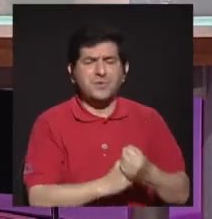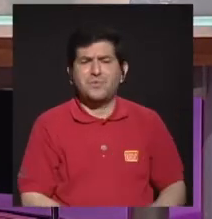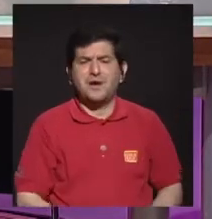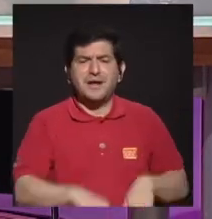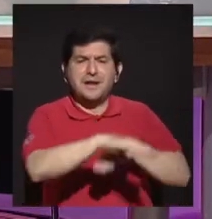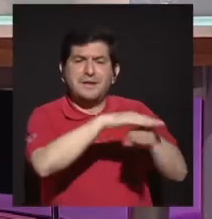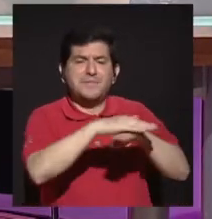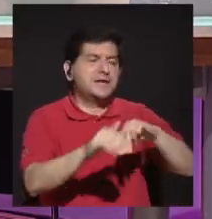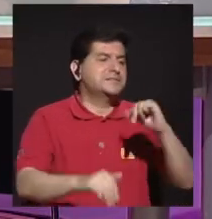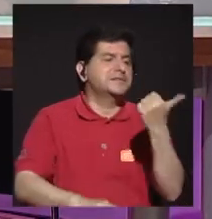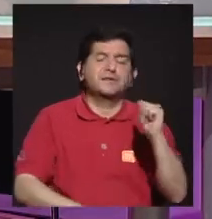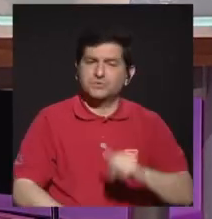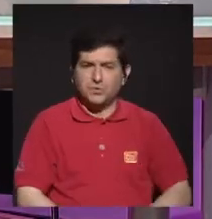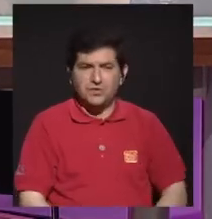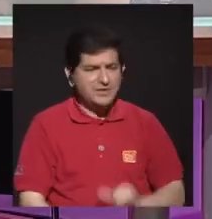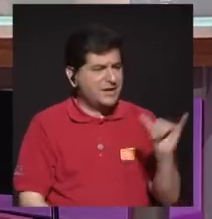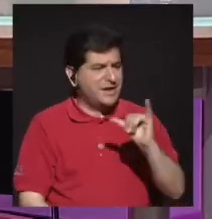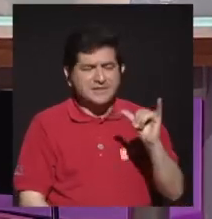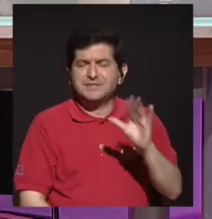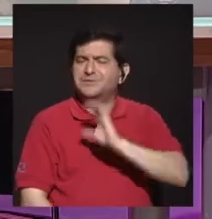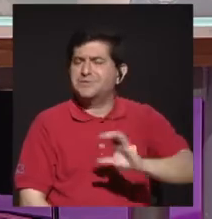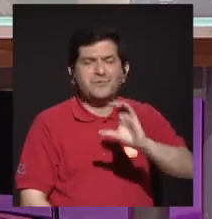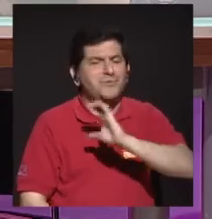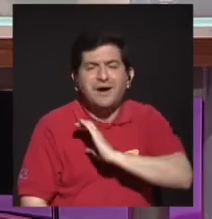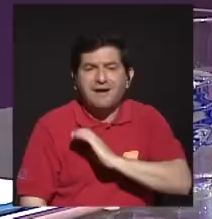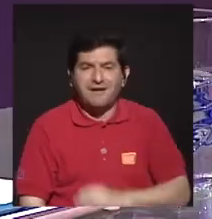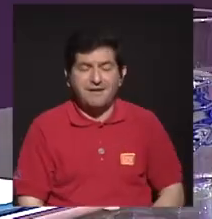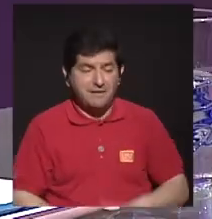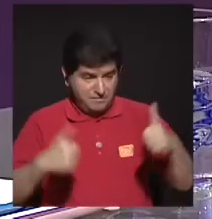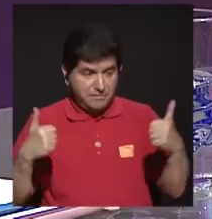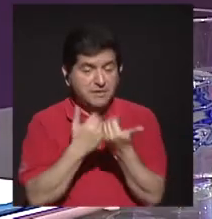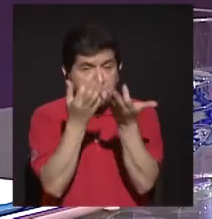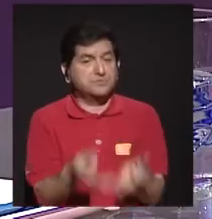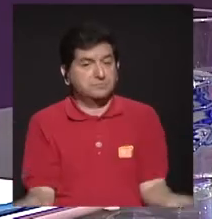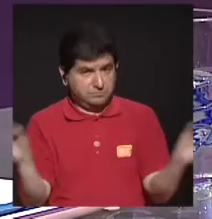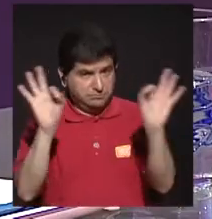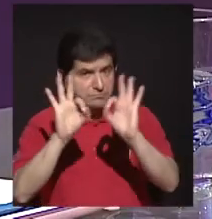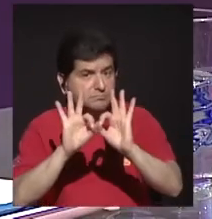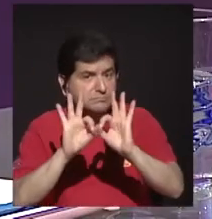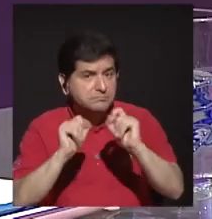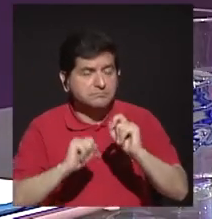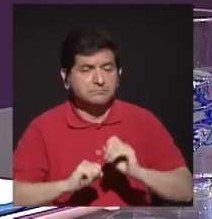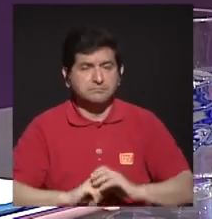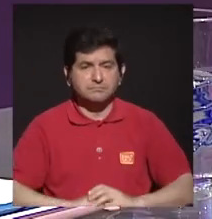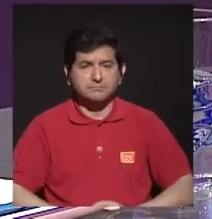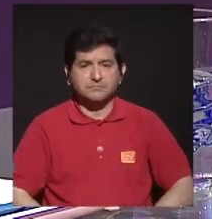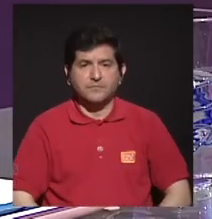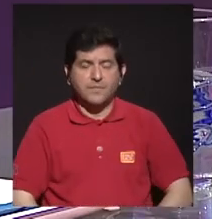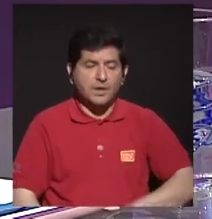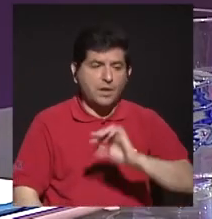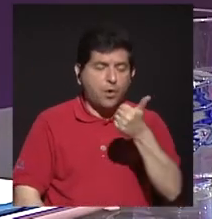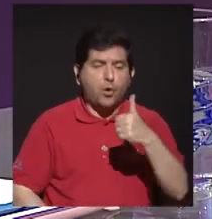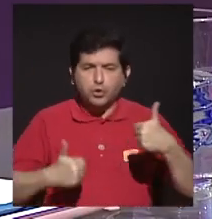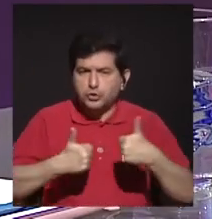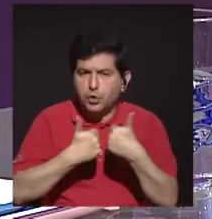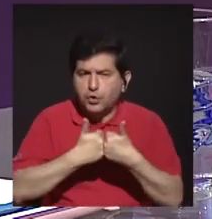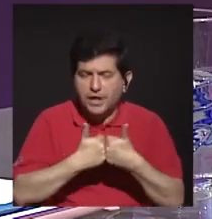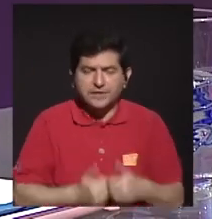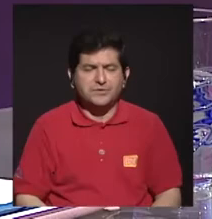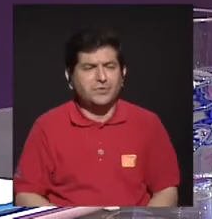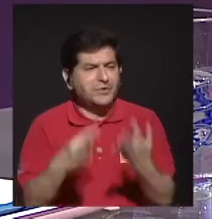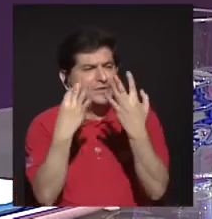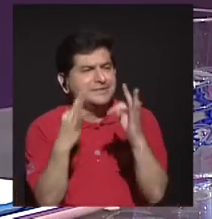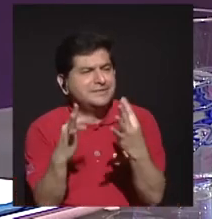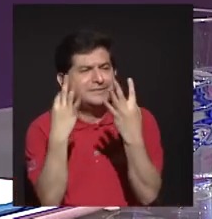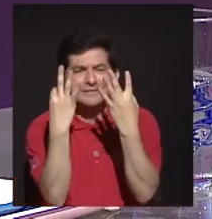base que el resto, tienen exactamente las mismas condiciones, entonces es un reto importante. Otro reto tiene que ver con poder